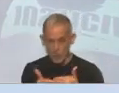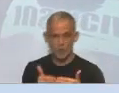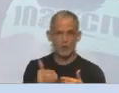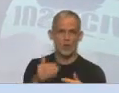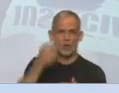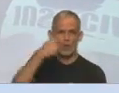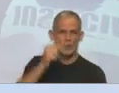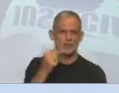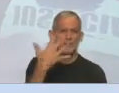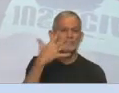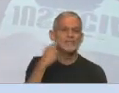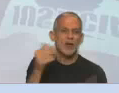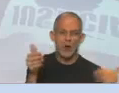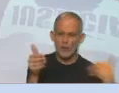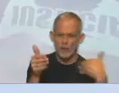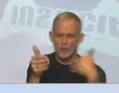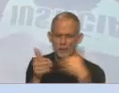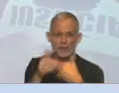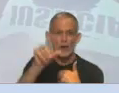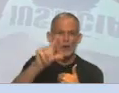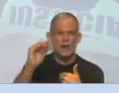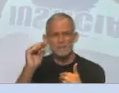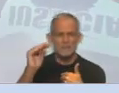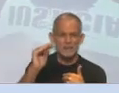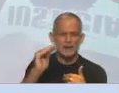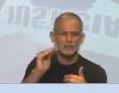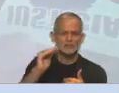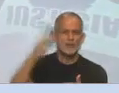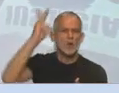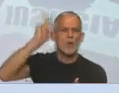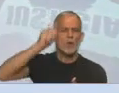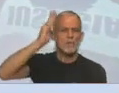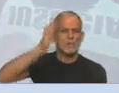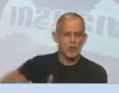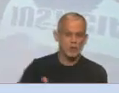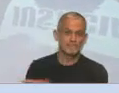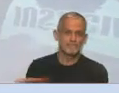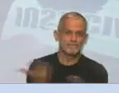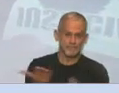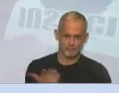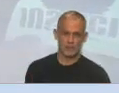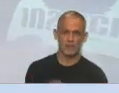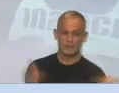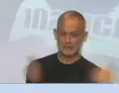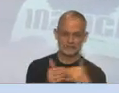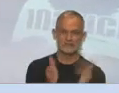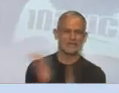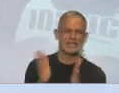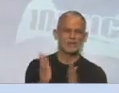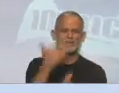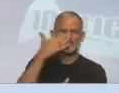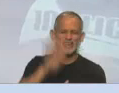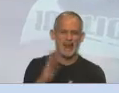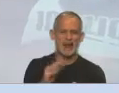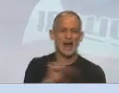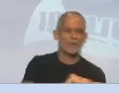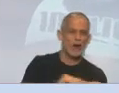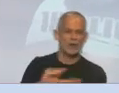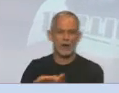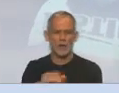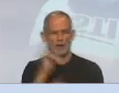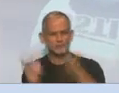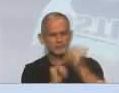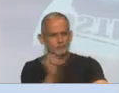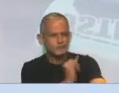últimos 5 días hasta que el lunes o martes se conozca la sentencia. Estamos hablando de la etapa final, de la etapa de los alegatos con la posibilidad de